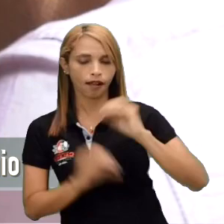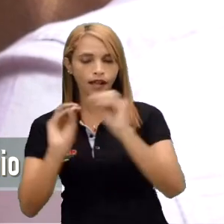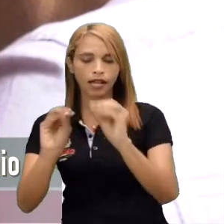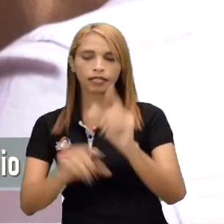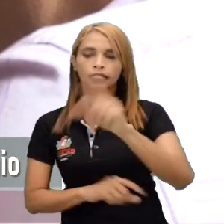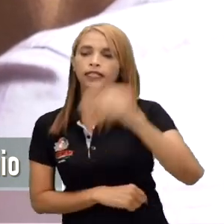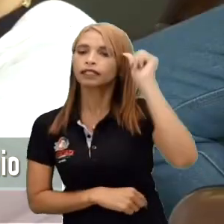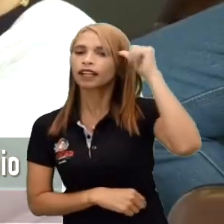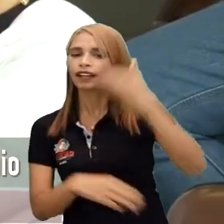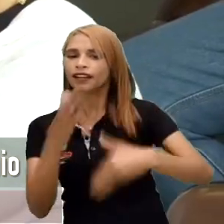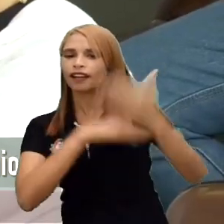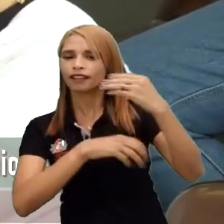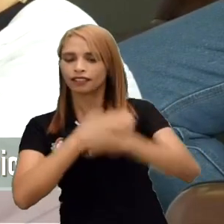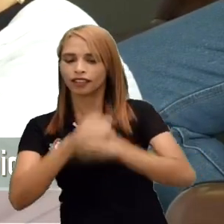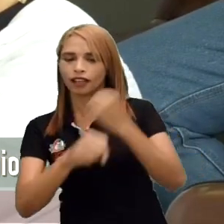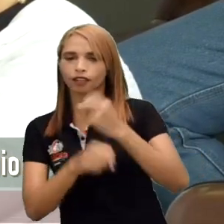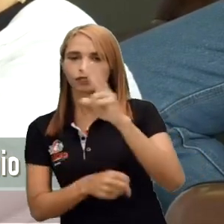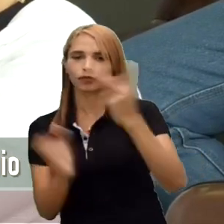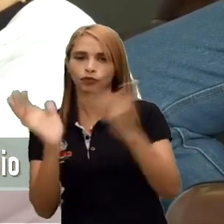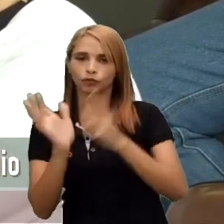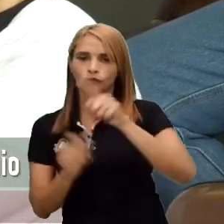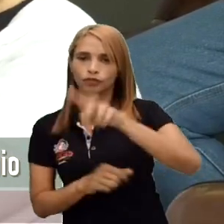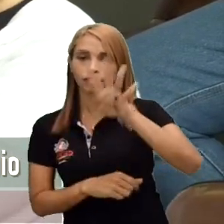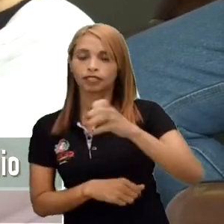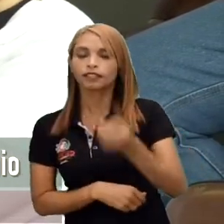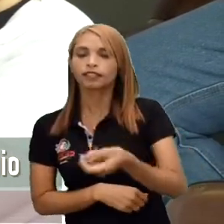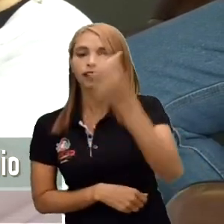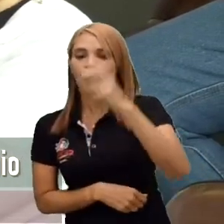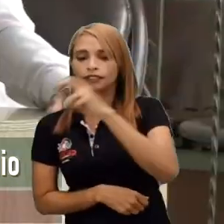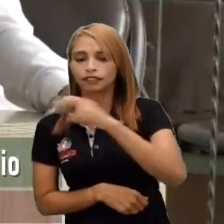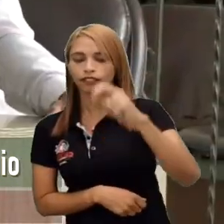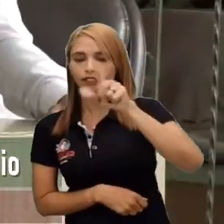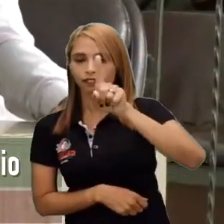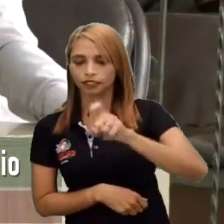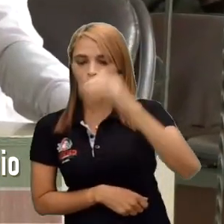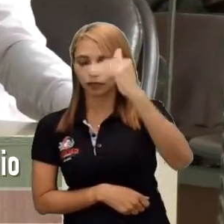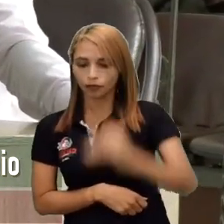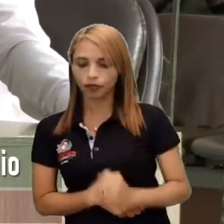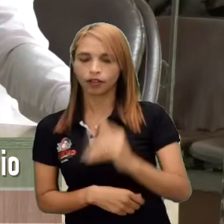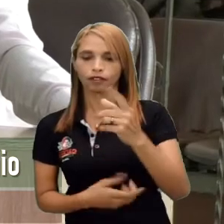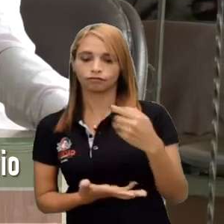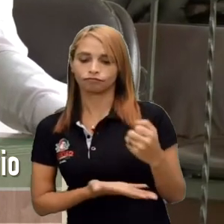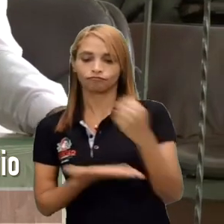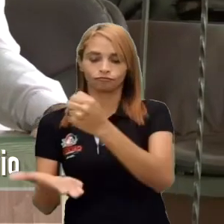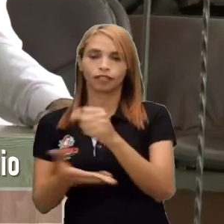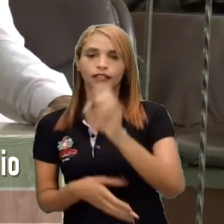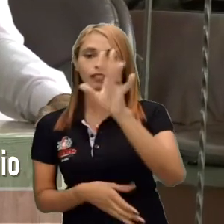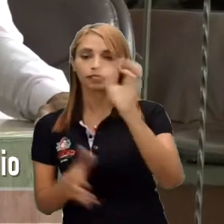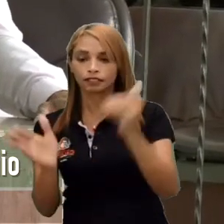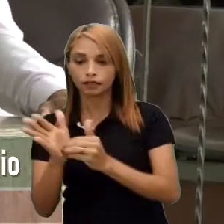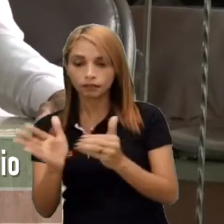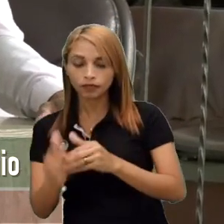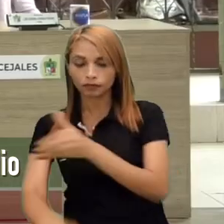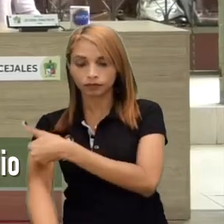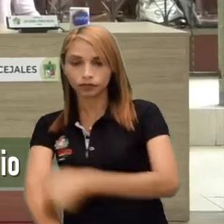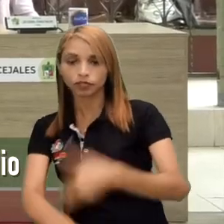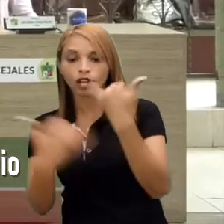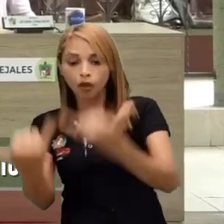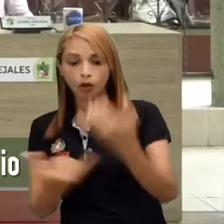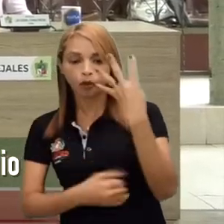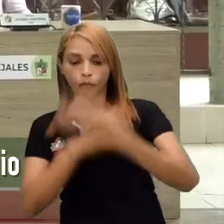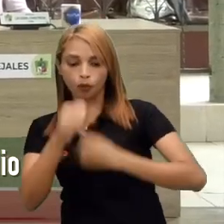mandatario, y recordó que el municipio en 2019 estaba a punto de bajar a sexta categoría con un recaudo de 15 mil millones de